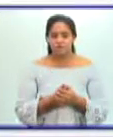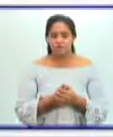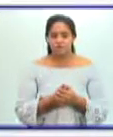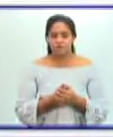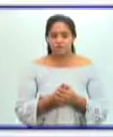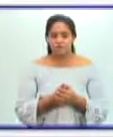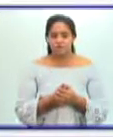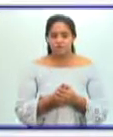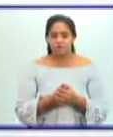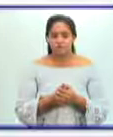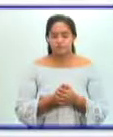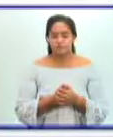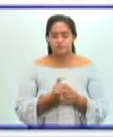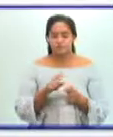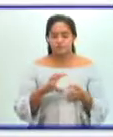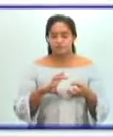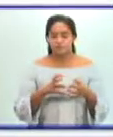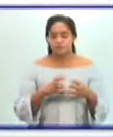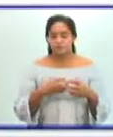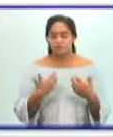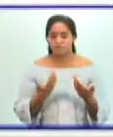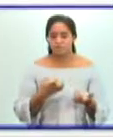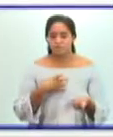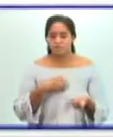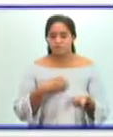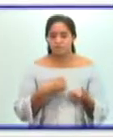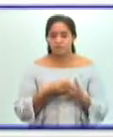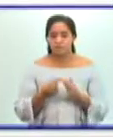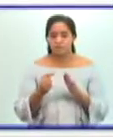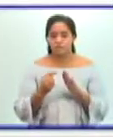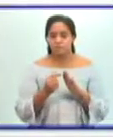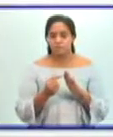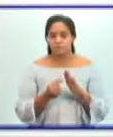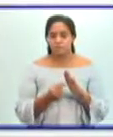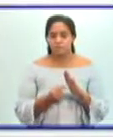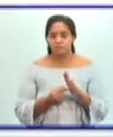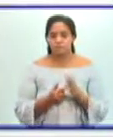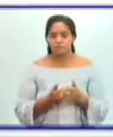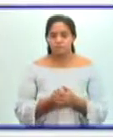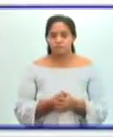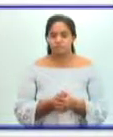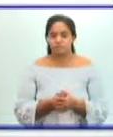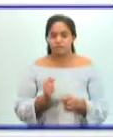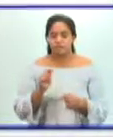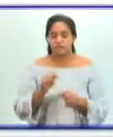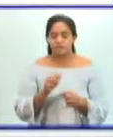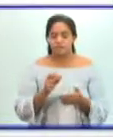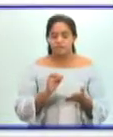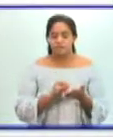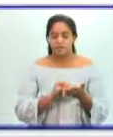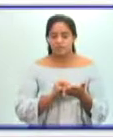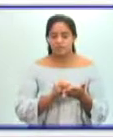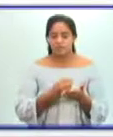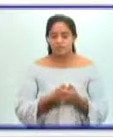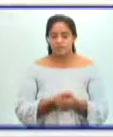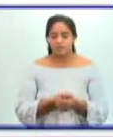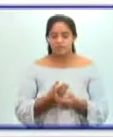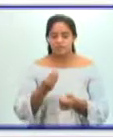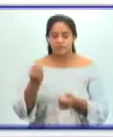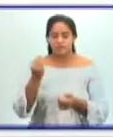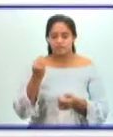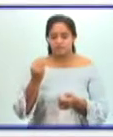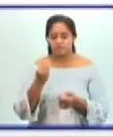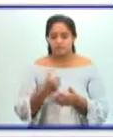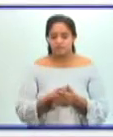esta condición tenemos que hacer referencia a la parte que vamos a utilizar. Si sabemos